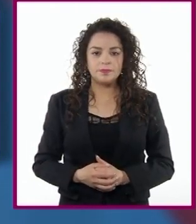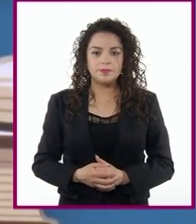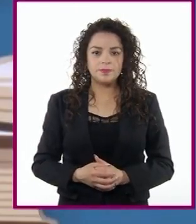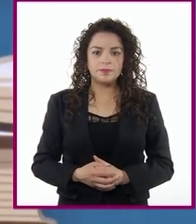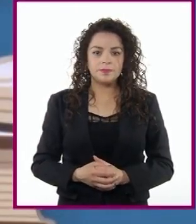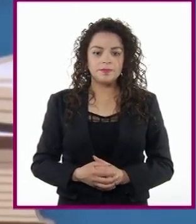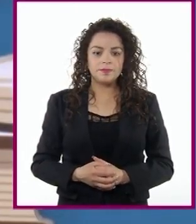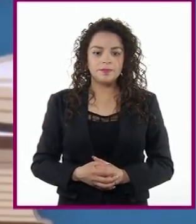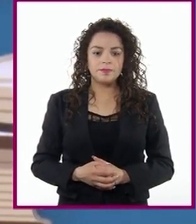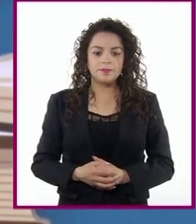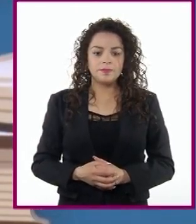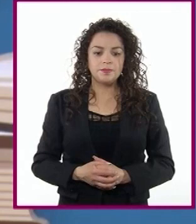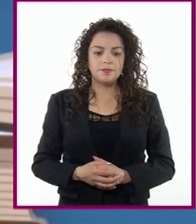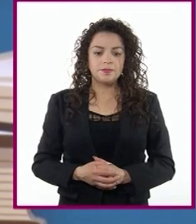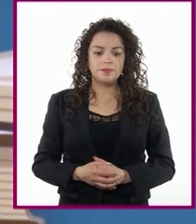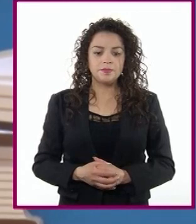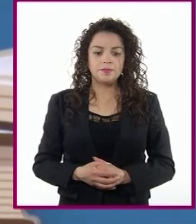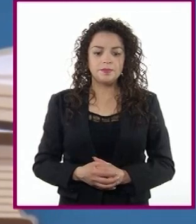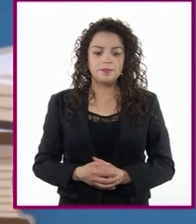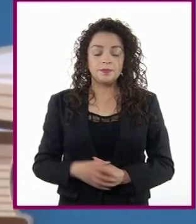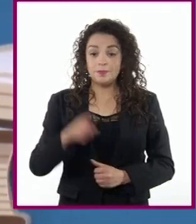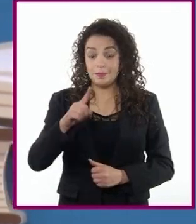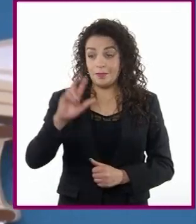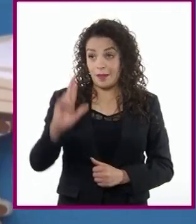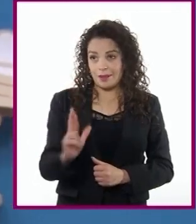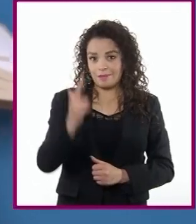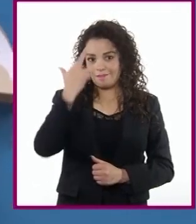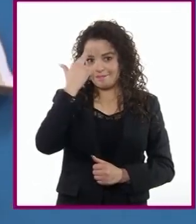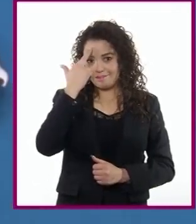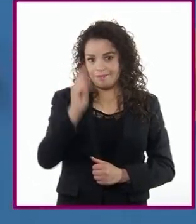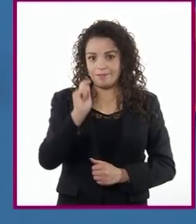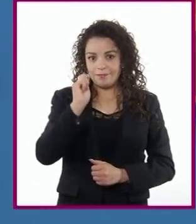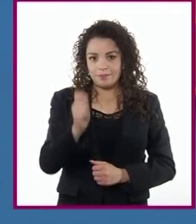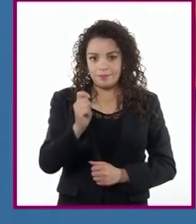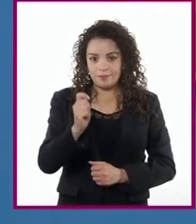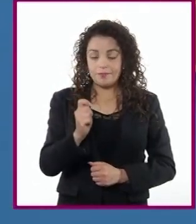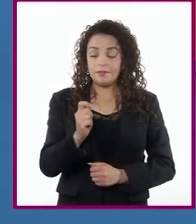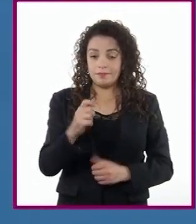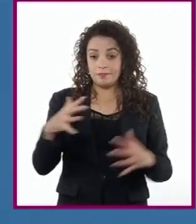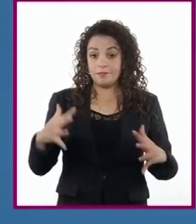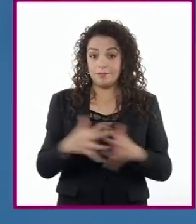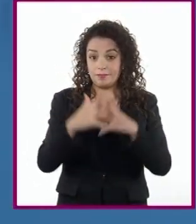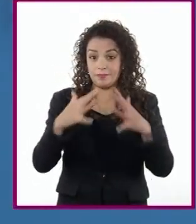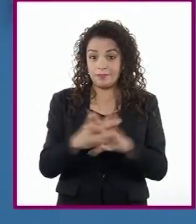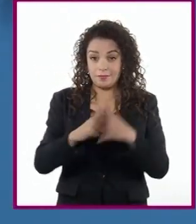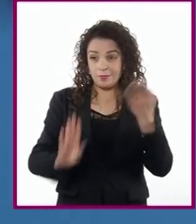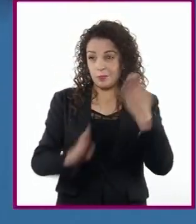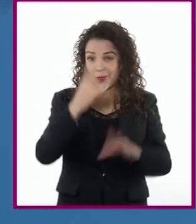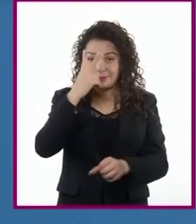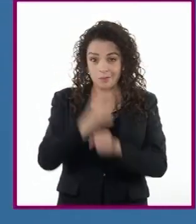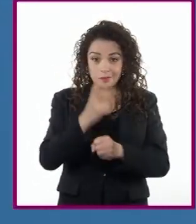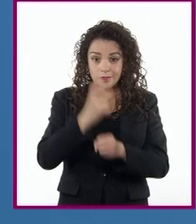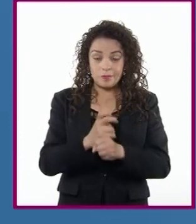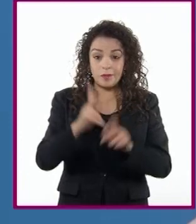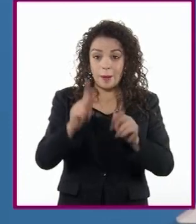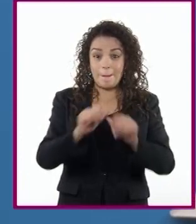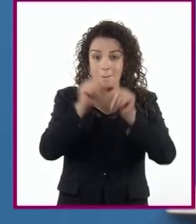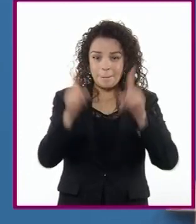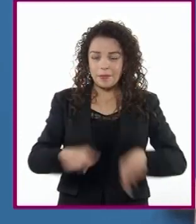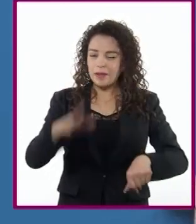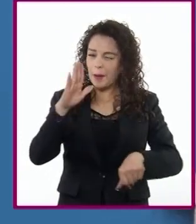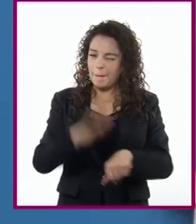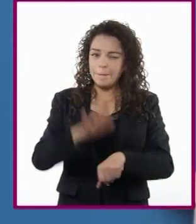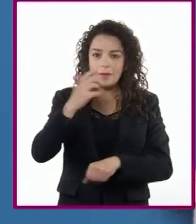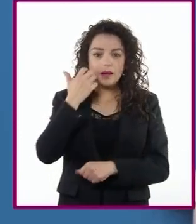mundo. Como recordarán, tras el fin de la Segunda Guerra Mundial, restablecer la paz era el mayor reto que